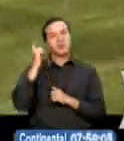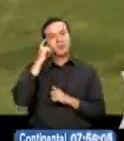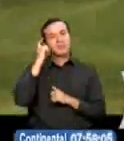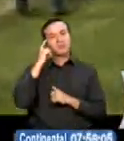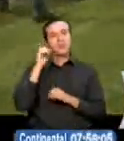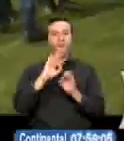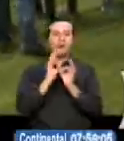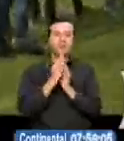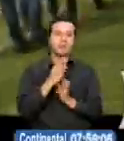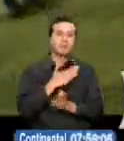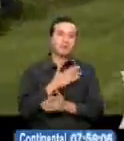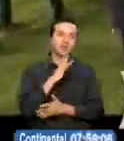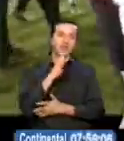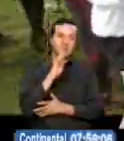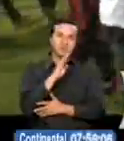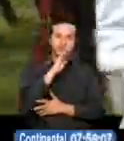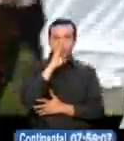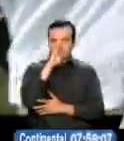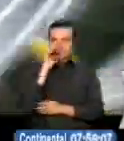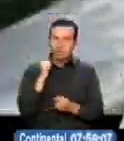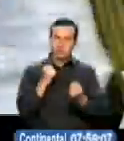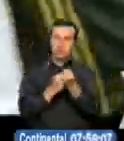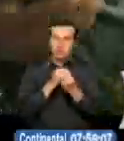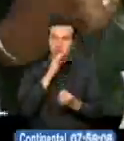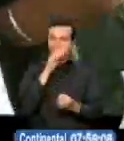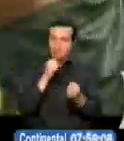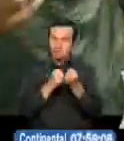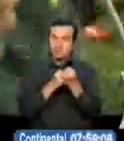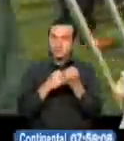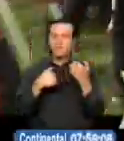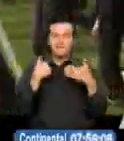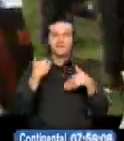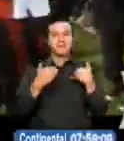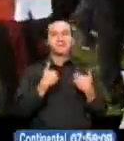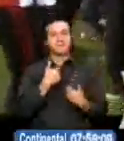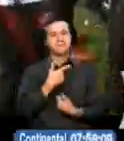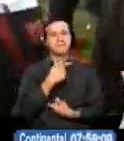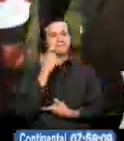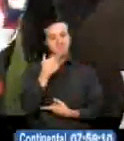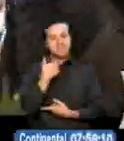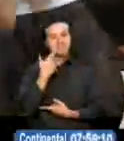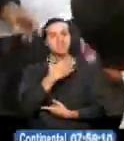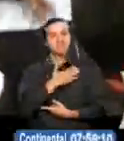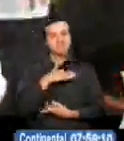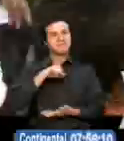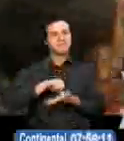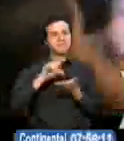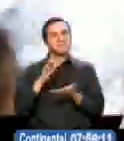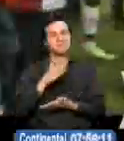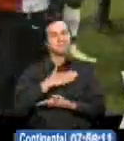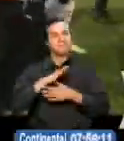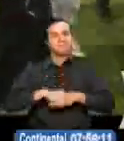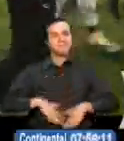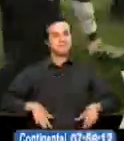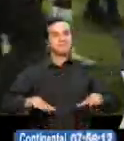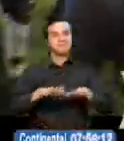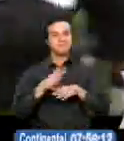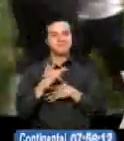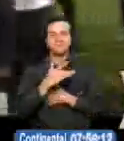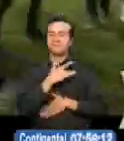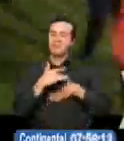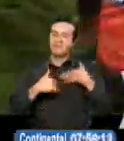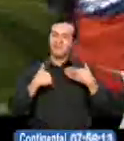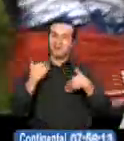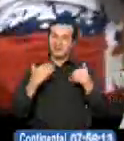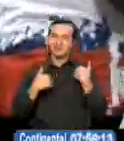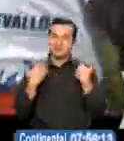familia, a mi esposa, ellos siempre han estado conmigo. Y otra felicidad para mi pueblo, para mi ciudad natal. Contento por lo que he